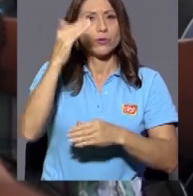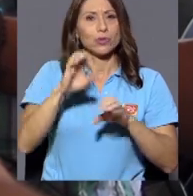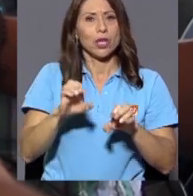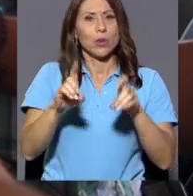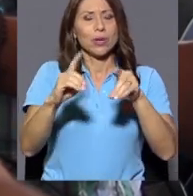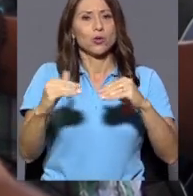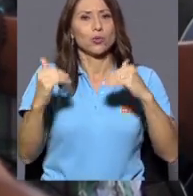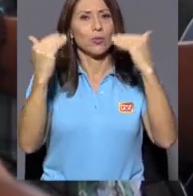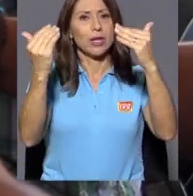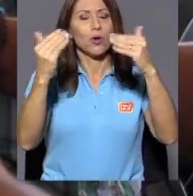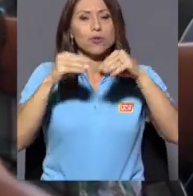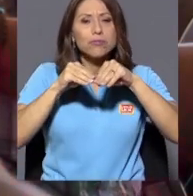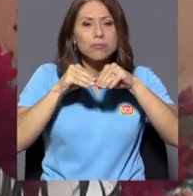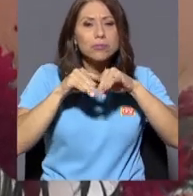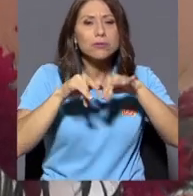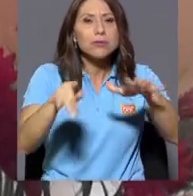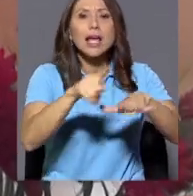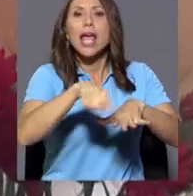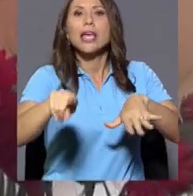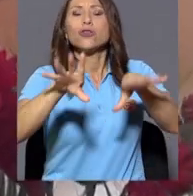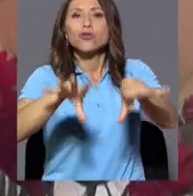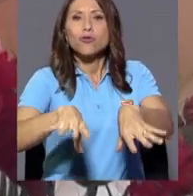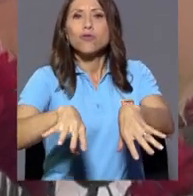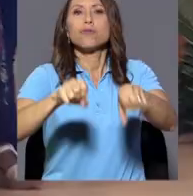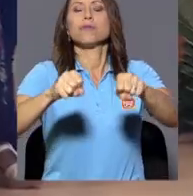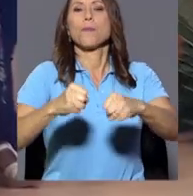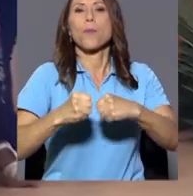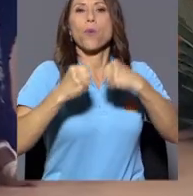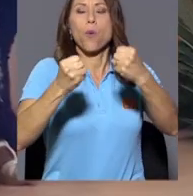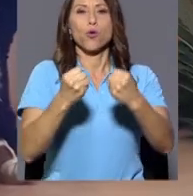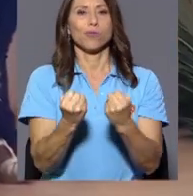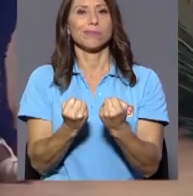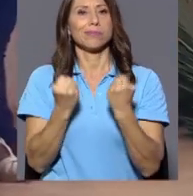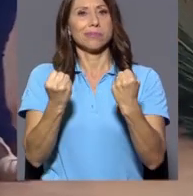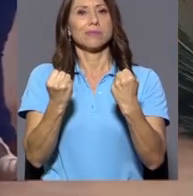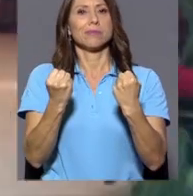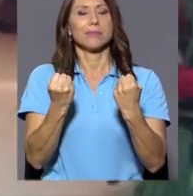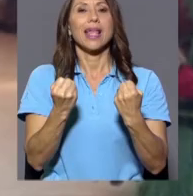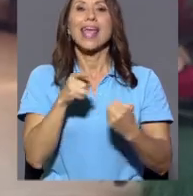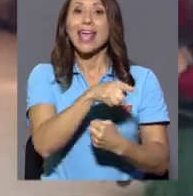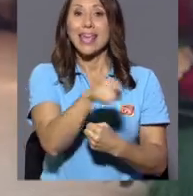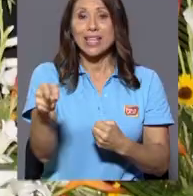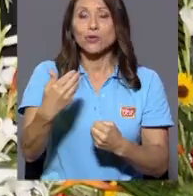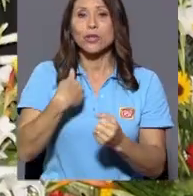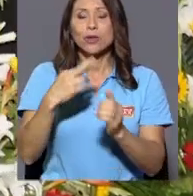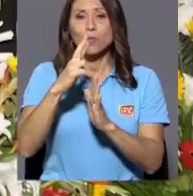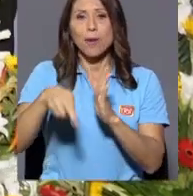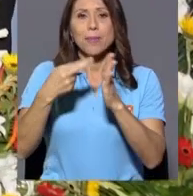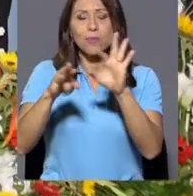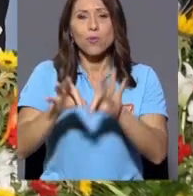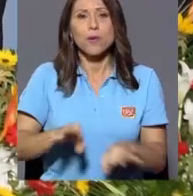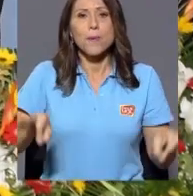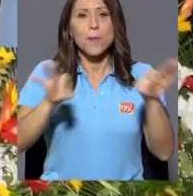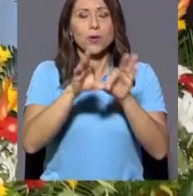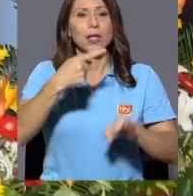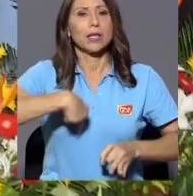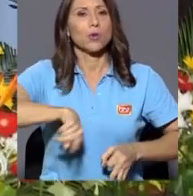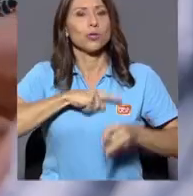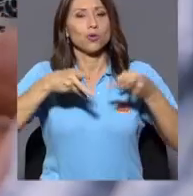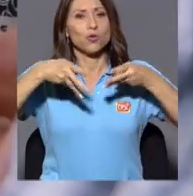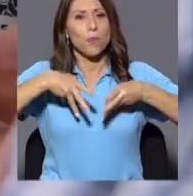para que ellos puedan tomarlo como propio para que se puedan empoderar y en eso creo que tienen un papel muy importante en nuestros medios